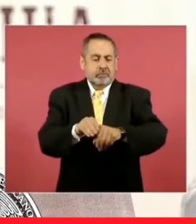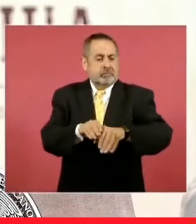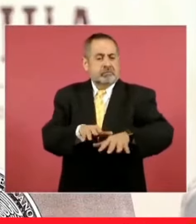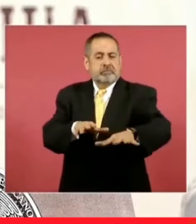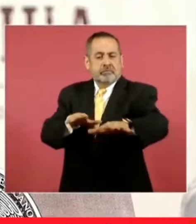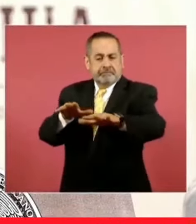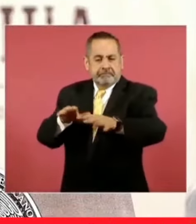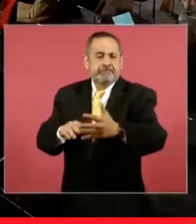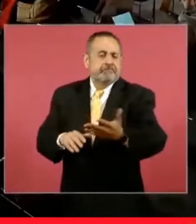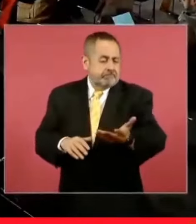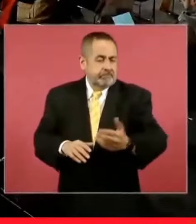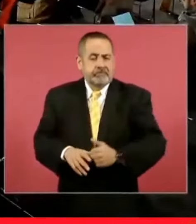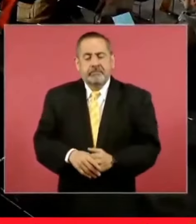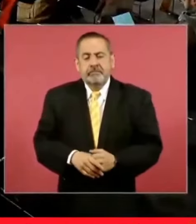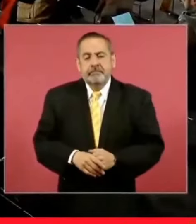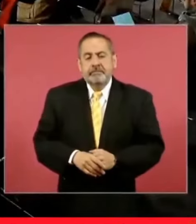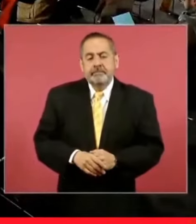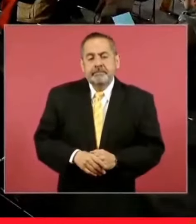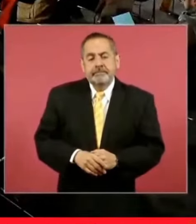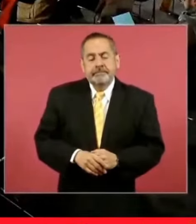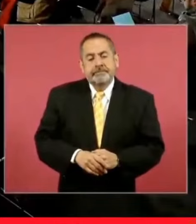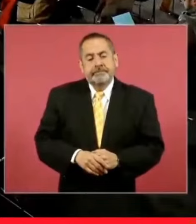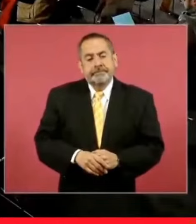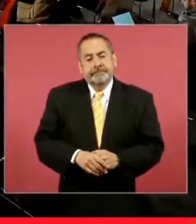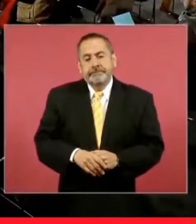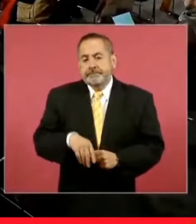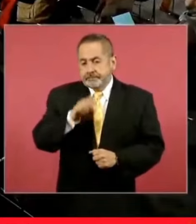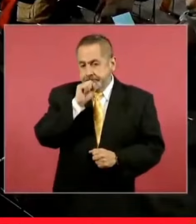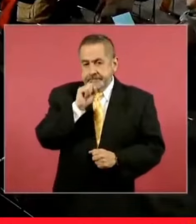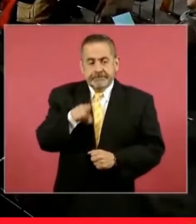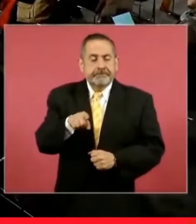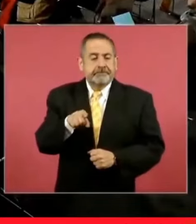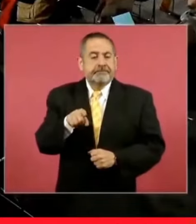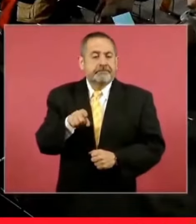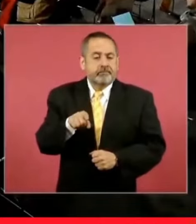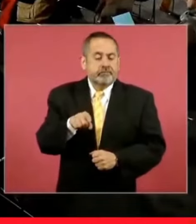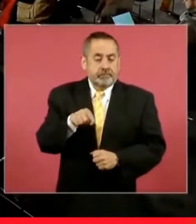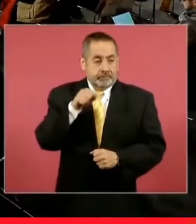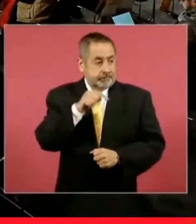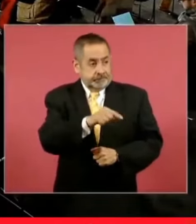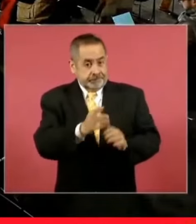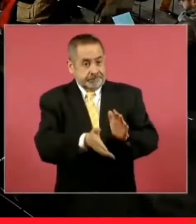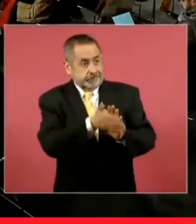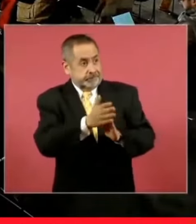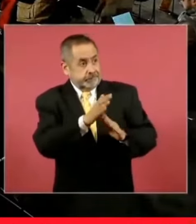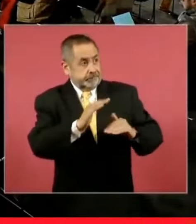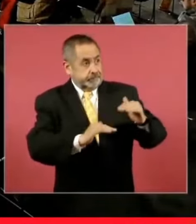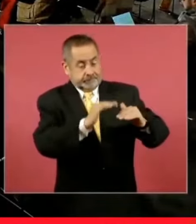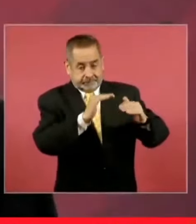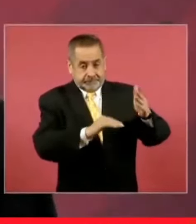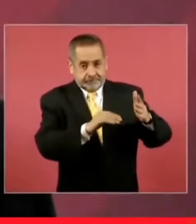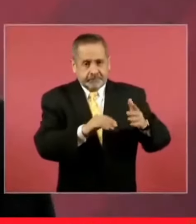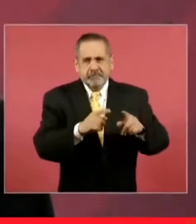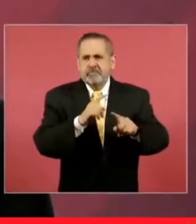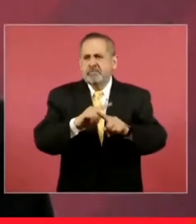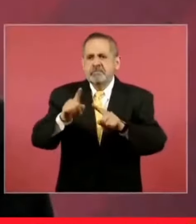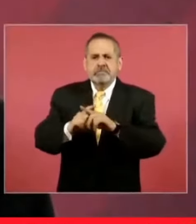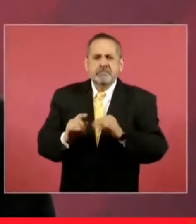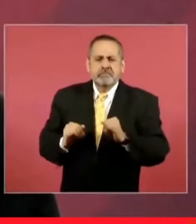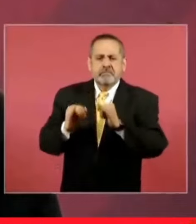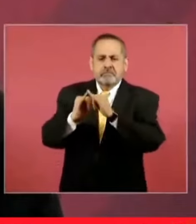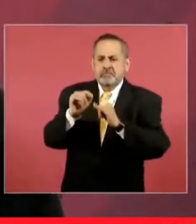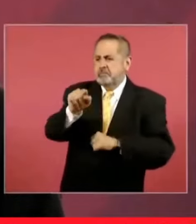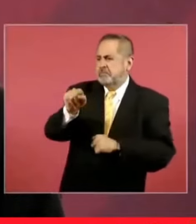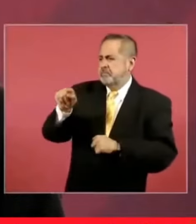Hay que mencionar que en esta obra contamos con el apoyo de diversas instituciones